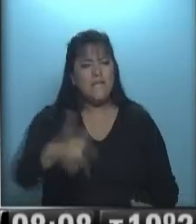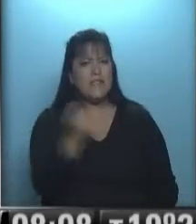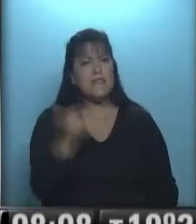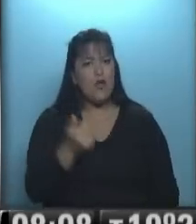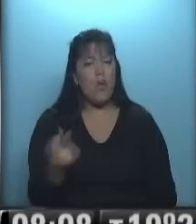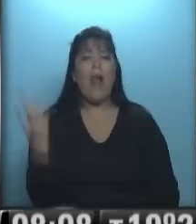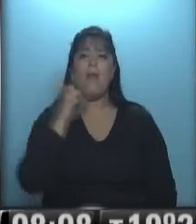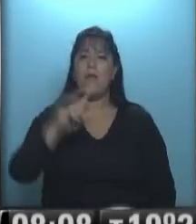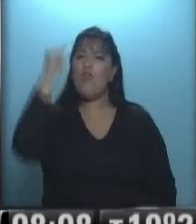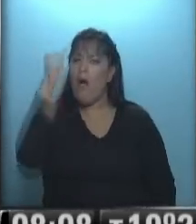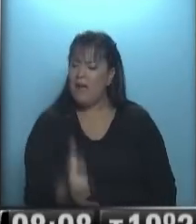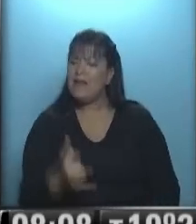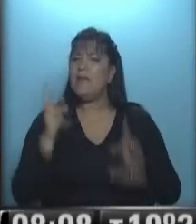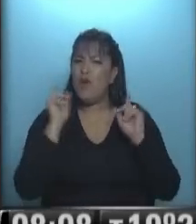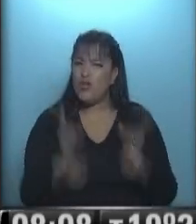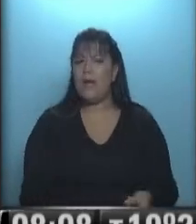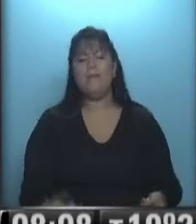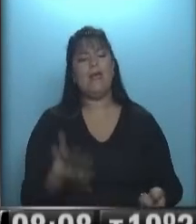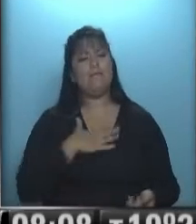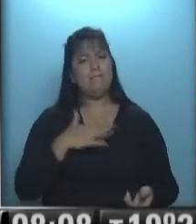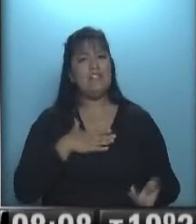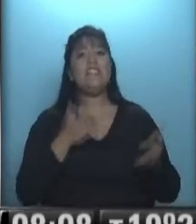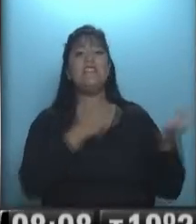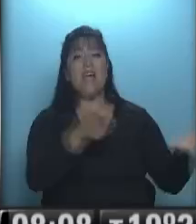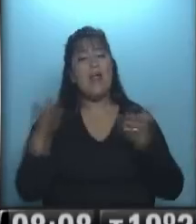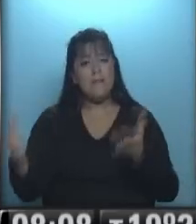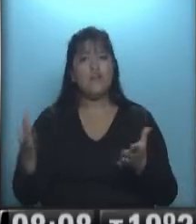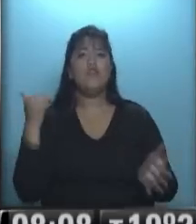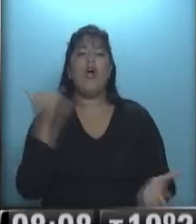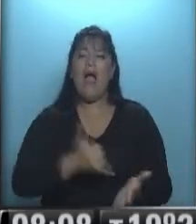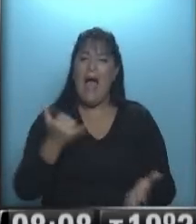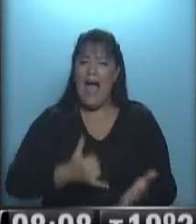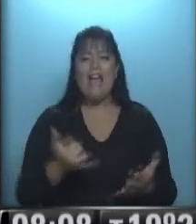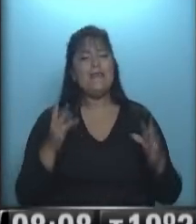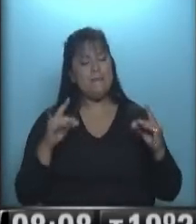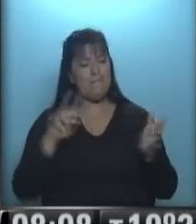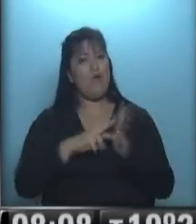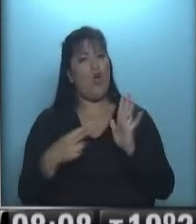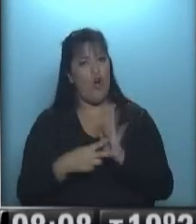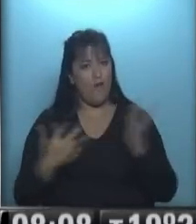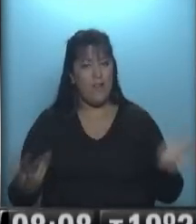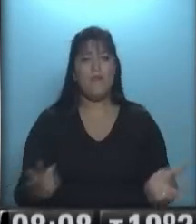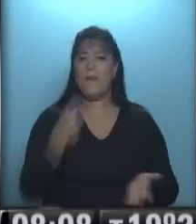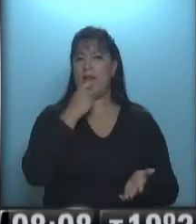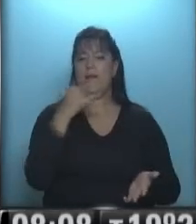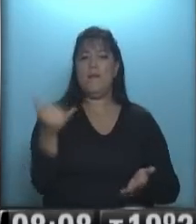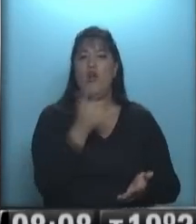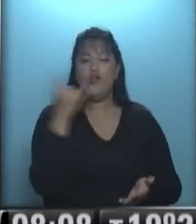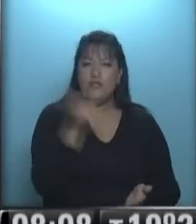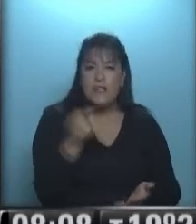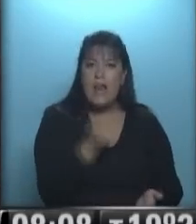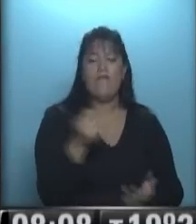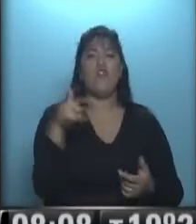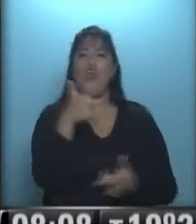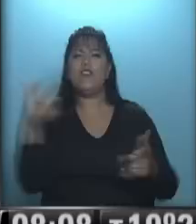Pero tenemos, lamentablemente, en materia de servicio, nuestros triángulos de las Bermudas en varios puntos. Andás con el teléfono por ahí, no tenés servicio, no